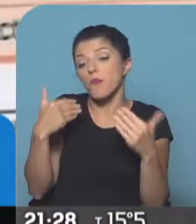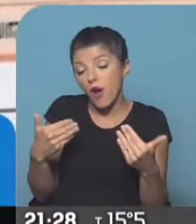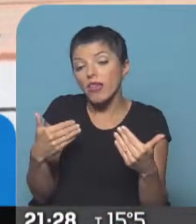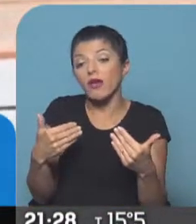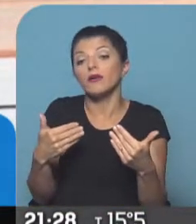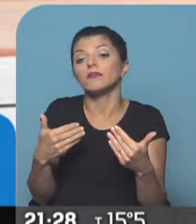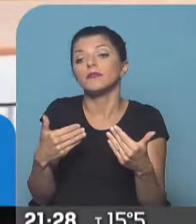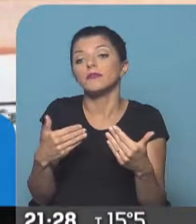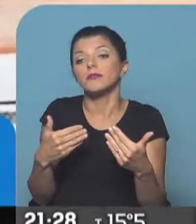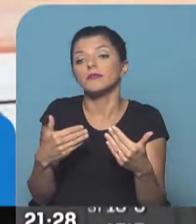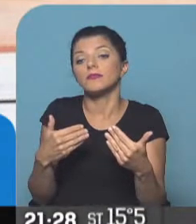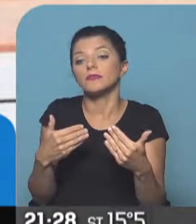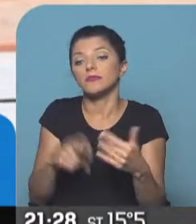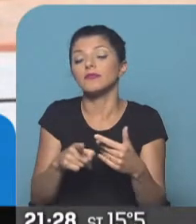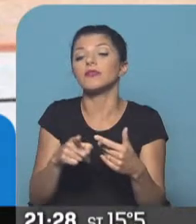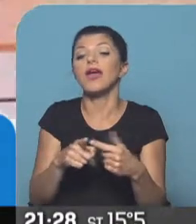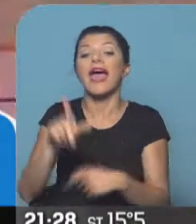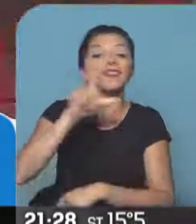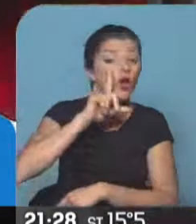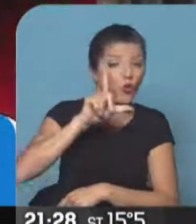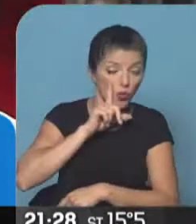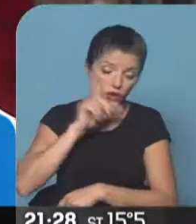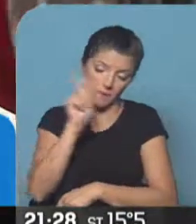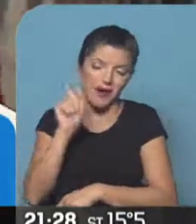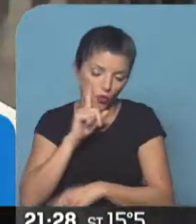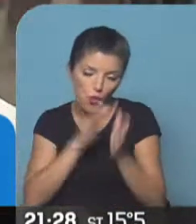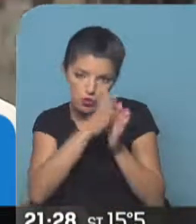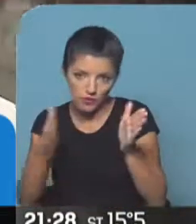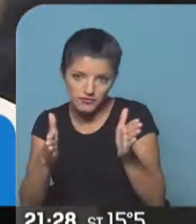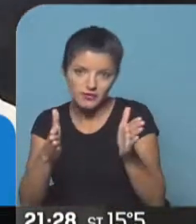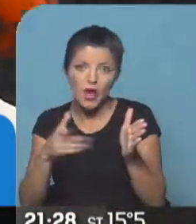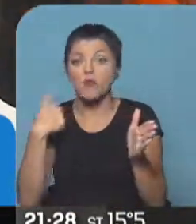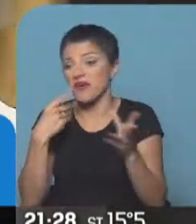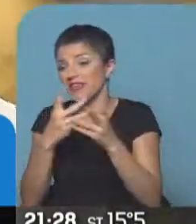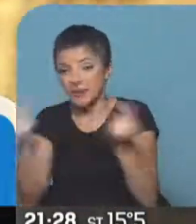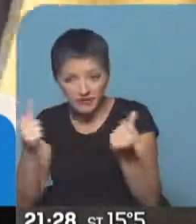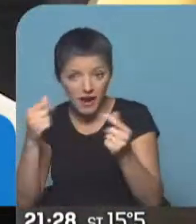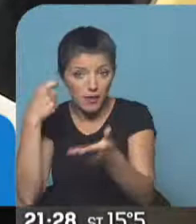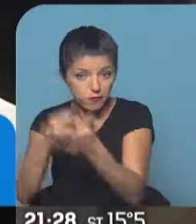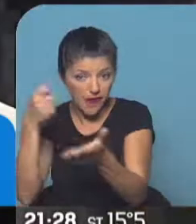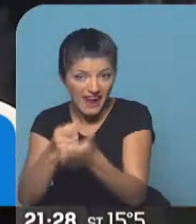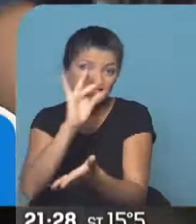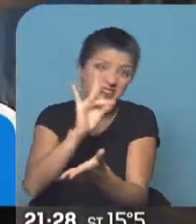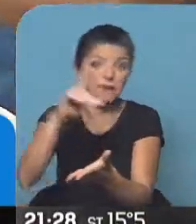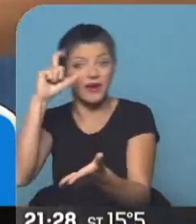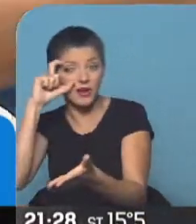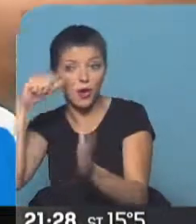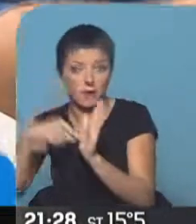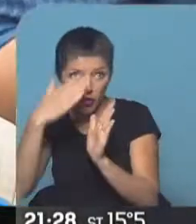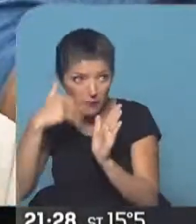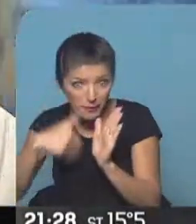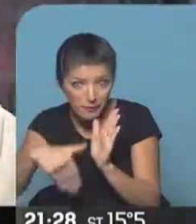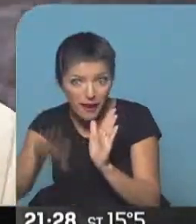de agotar el pago de julio, vamos a decir, en diciembre, enero, y lamentablemente después va a tener que